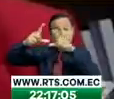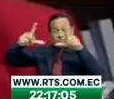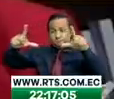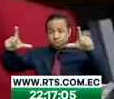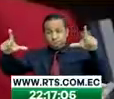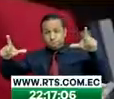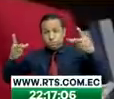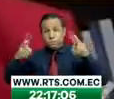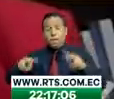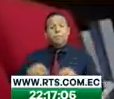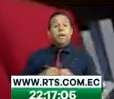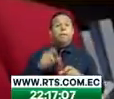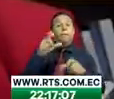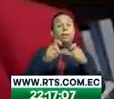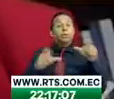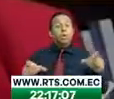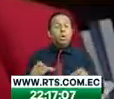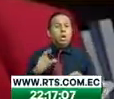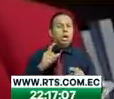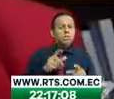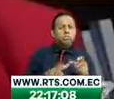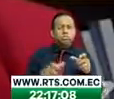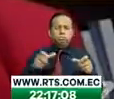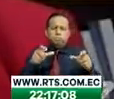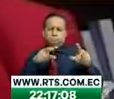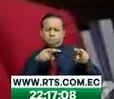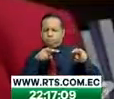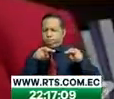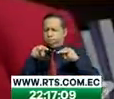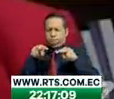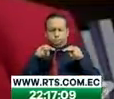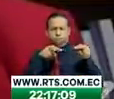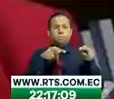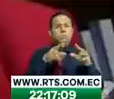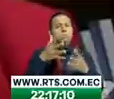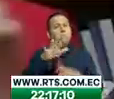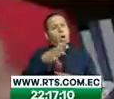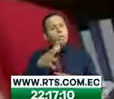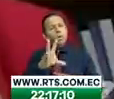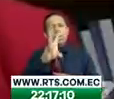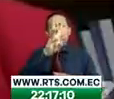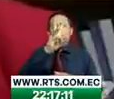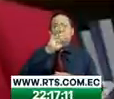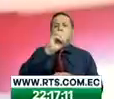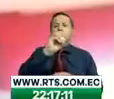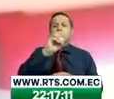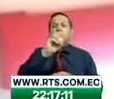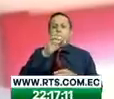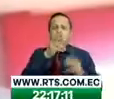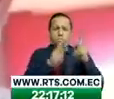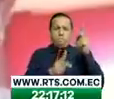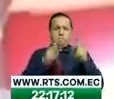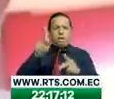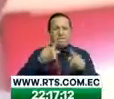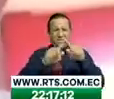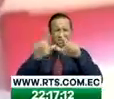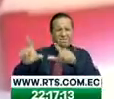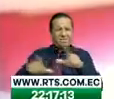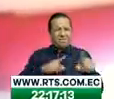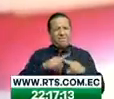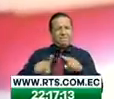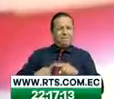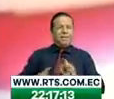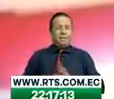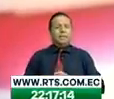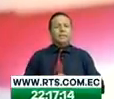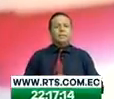de megafonía. Son algo más de 60 playas en el país que tienen ambas condiciones. De su parte, Filippo Franco,